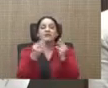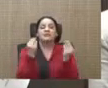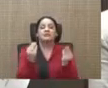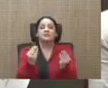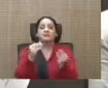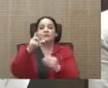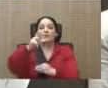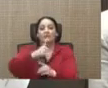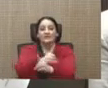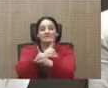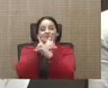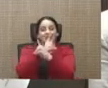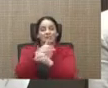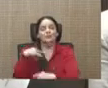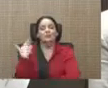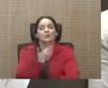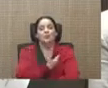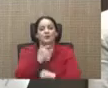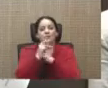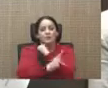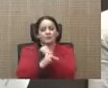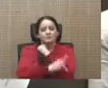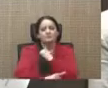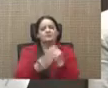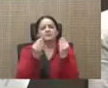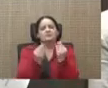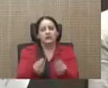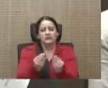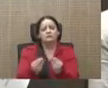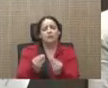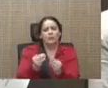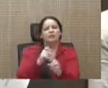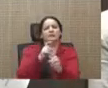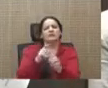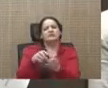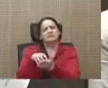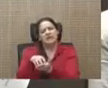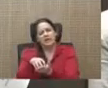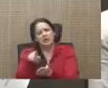defendemos en nuestro país y que tanto se le cuestiona al señor Nogui y en